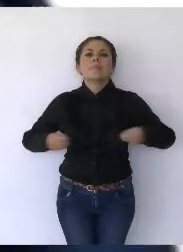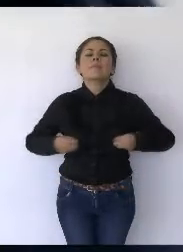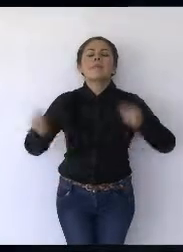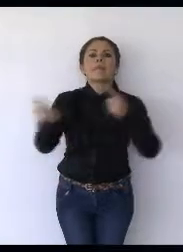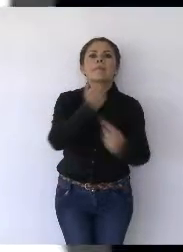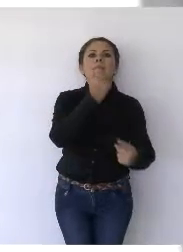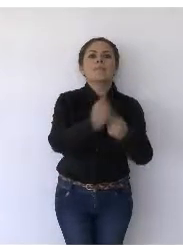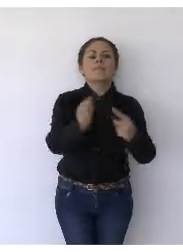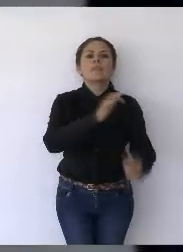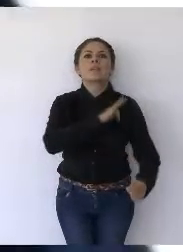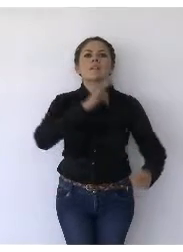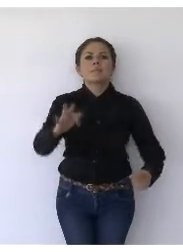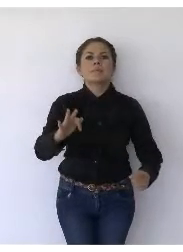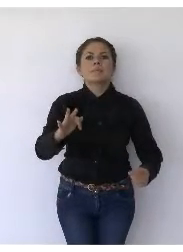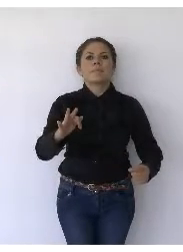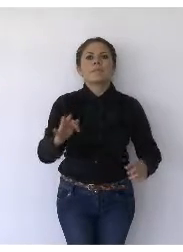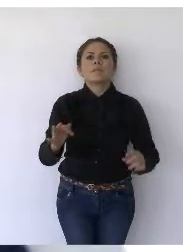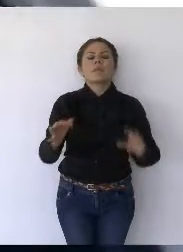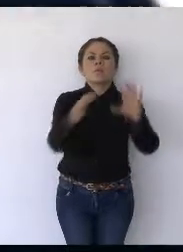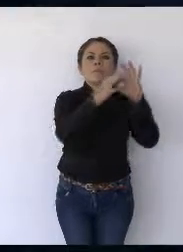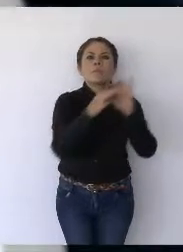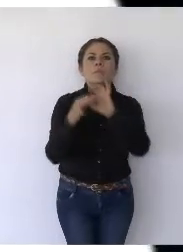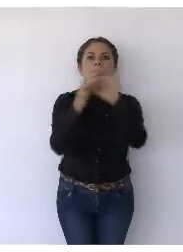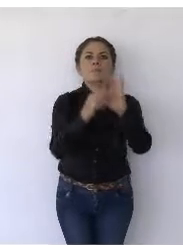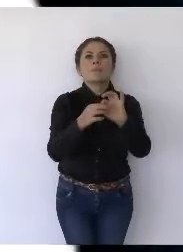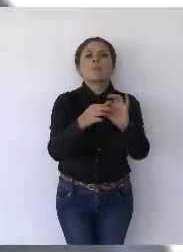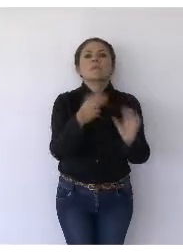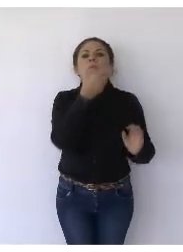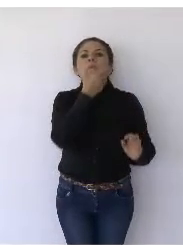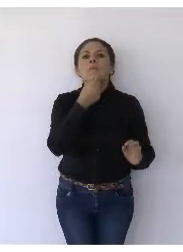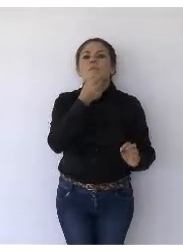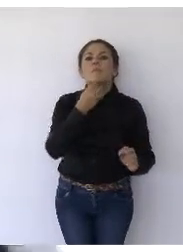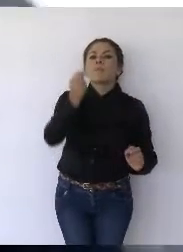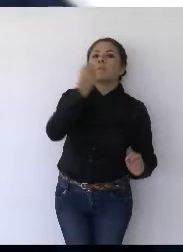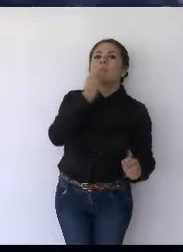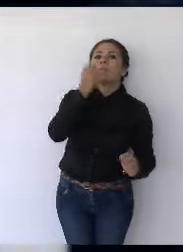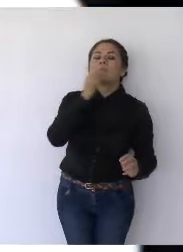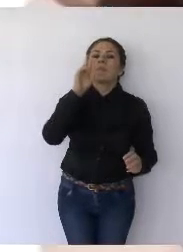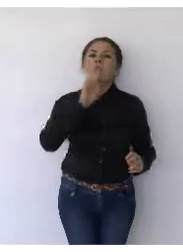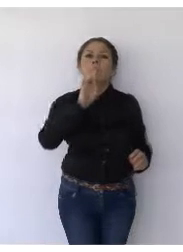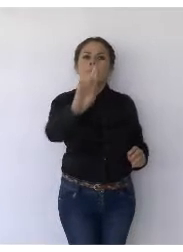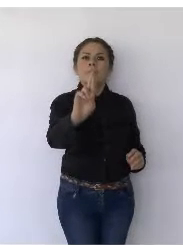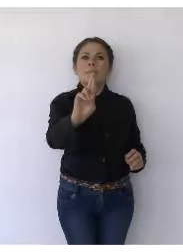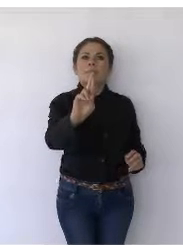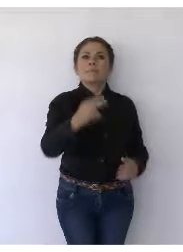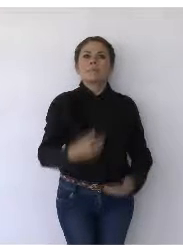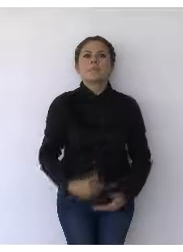Vivir sin violencia es posible, donde los hombres y los niños son parte de la solución.